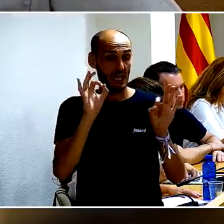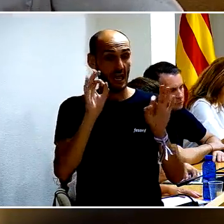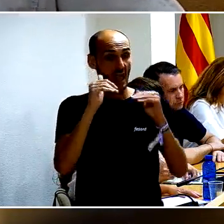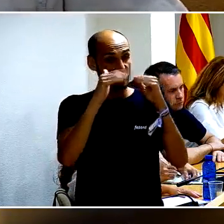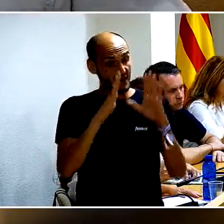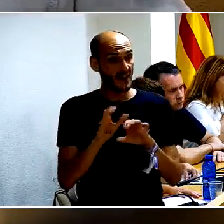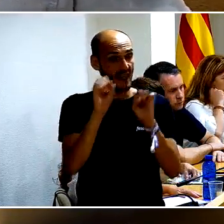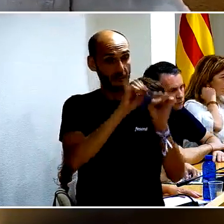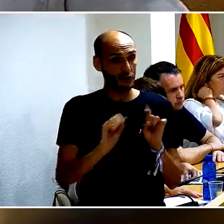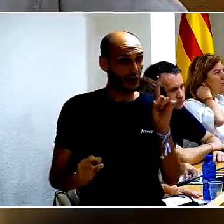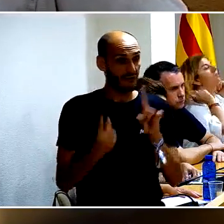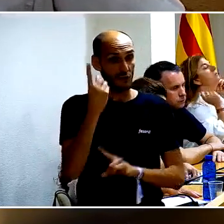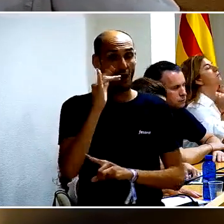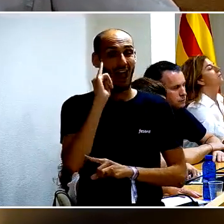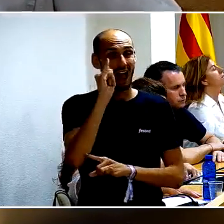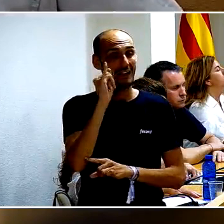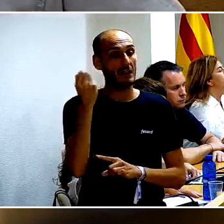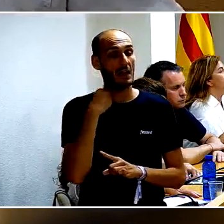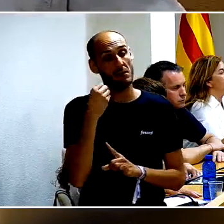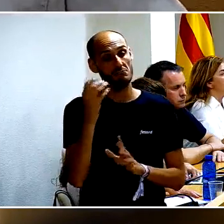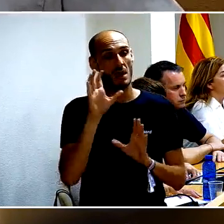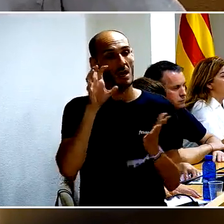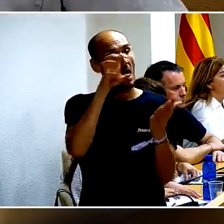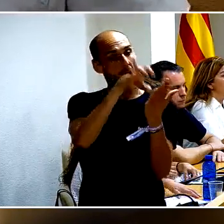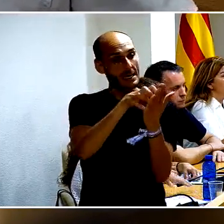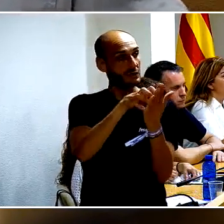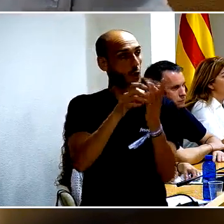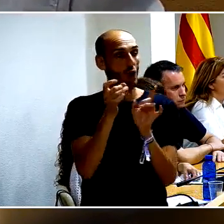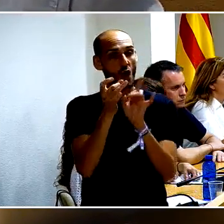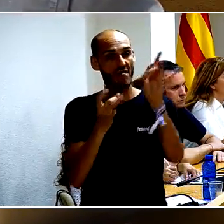donde estaba el escudo de la Falange, ¿usted votó a favor? ¿Por qué?